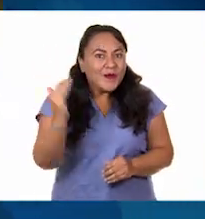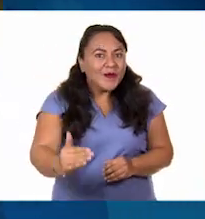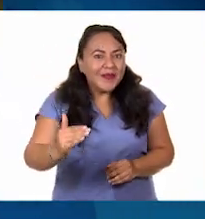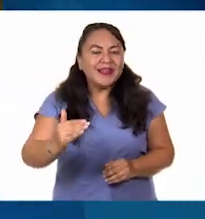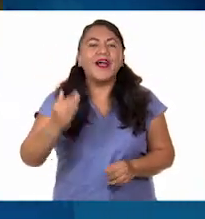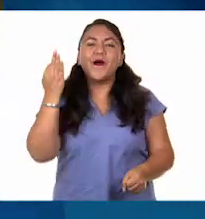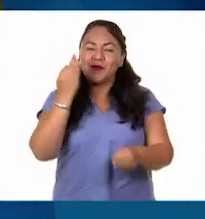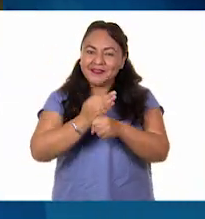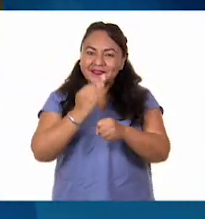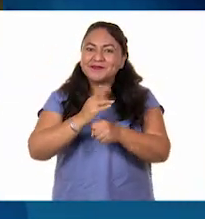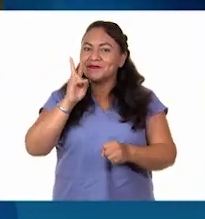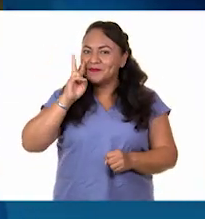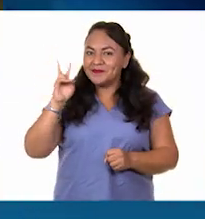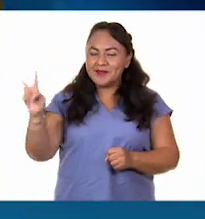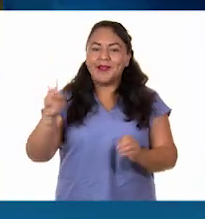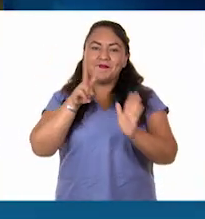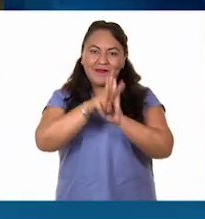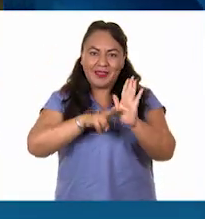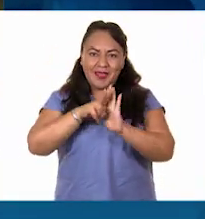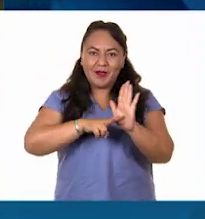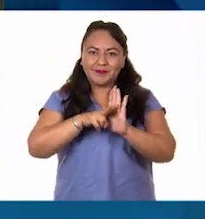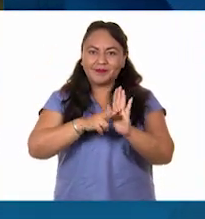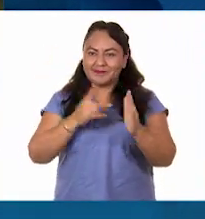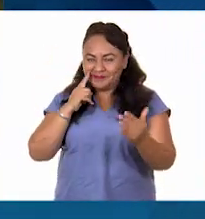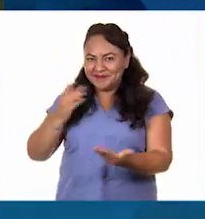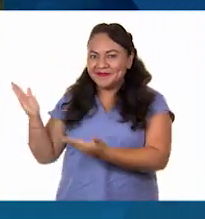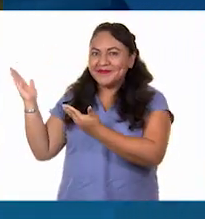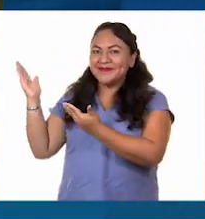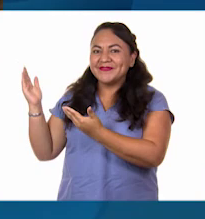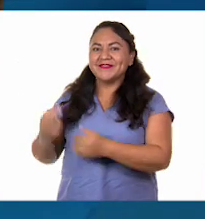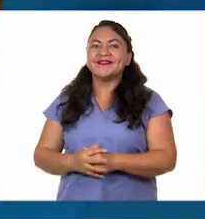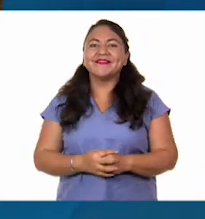¡Hola! ¡Vamos a ver el siguiente video!